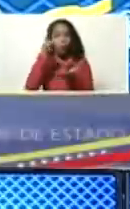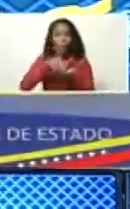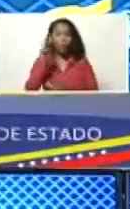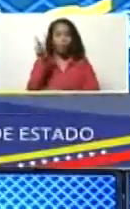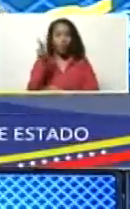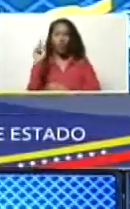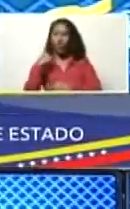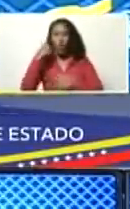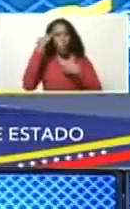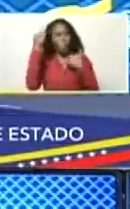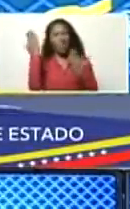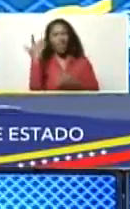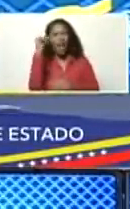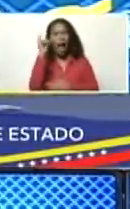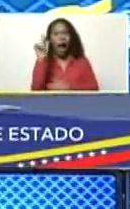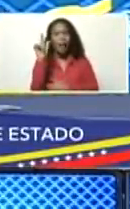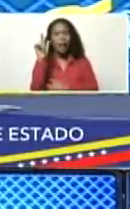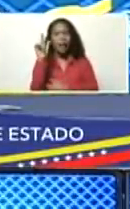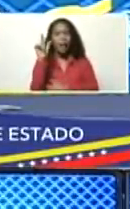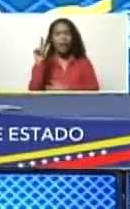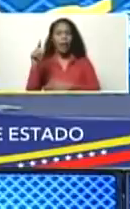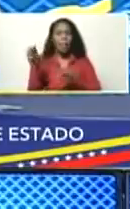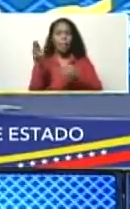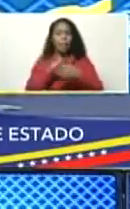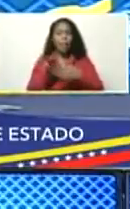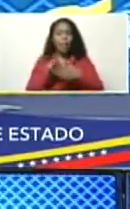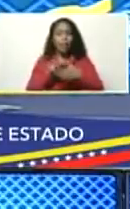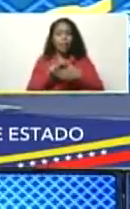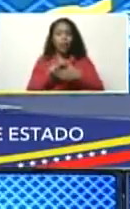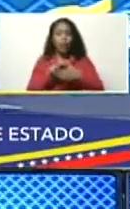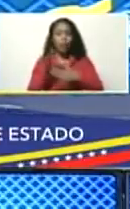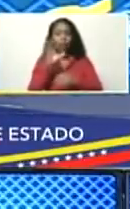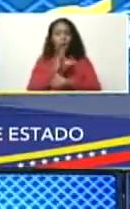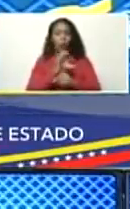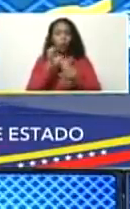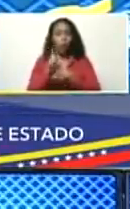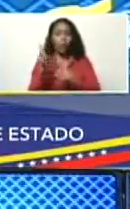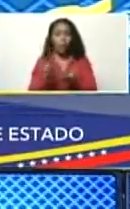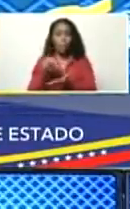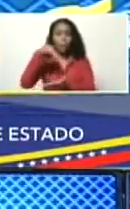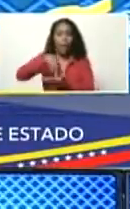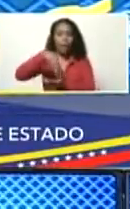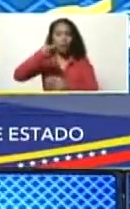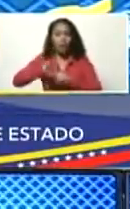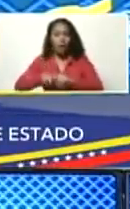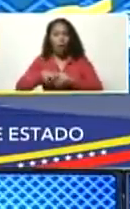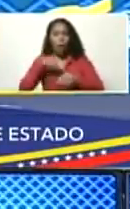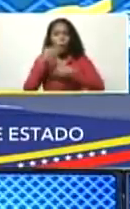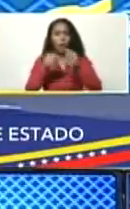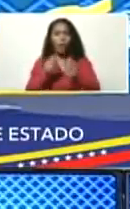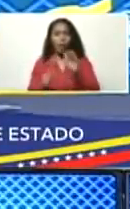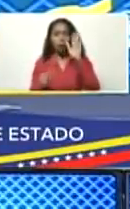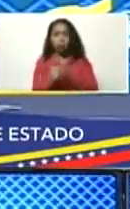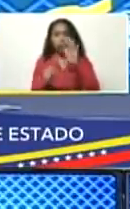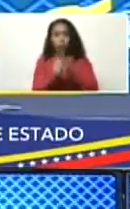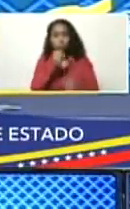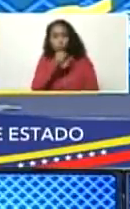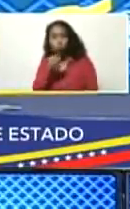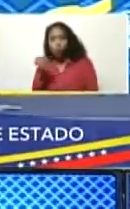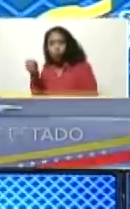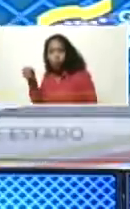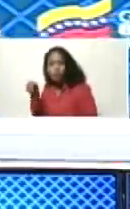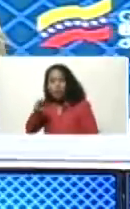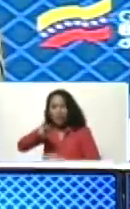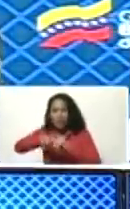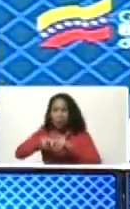Yo no sé qué tiene por ahí, Ernesto, Ernesto. Si quieres parado, sentado, como lo quieras. Vamos a acercarle un buen micrófono a Ernesto.